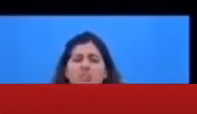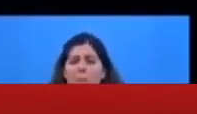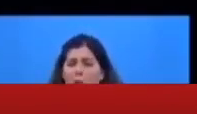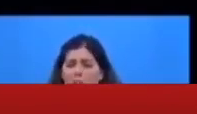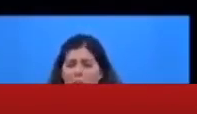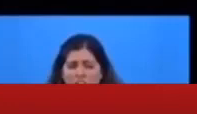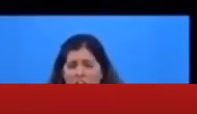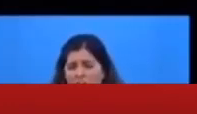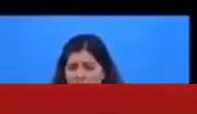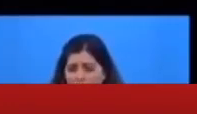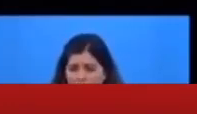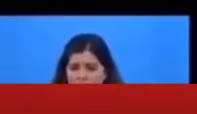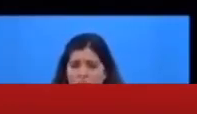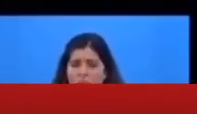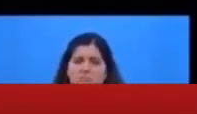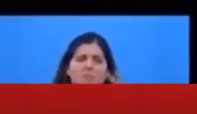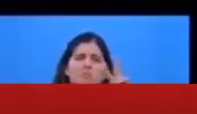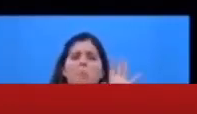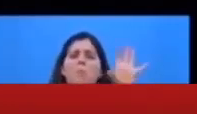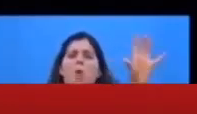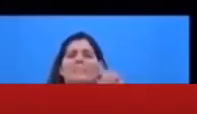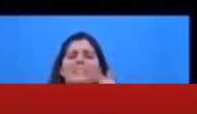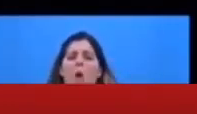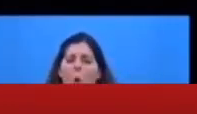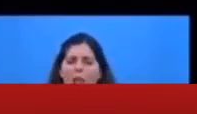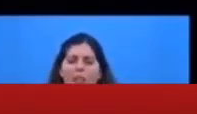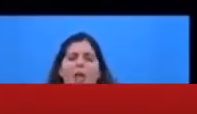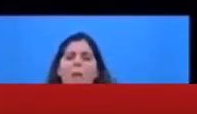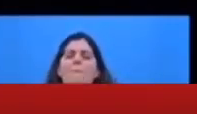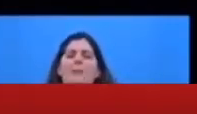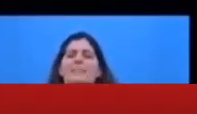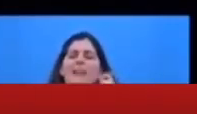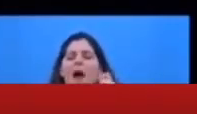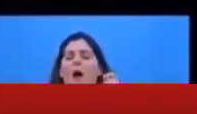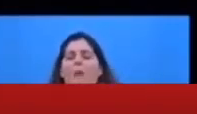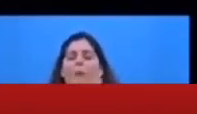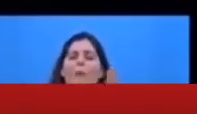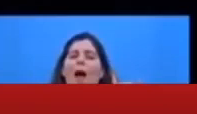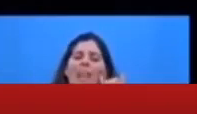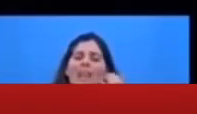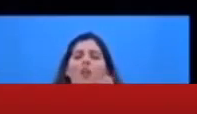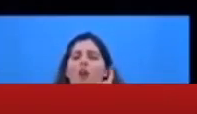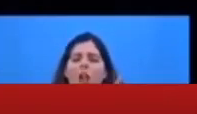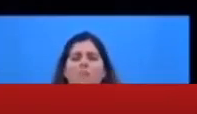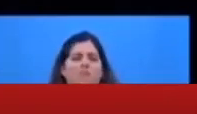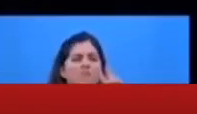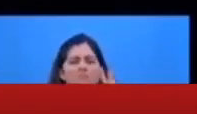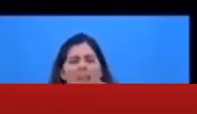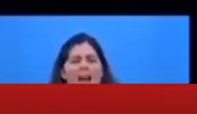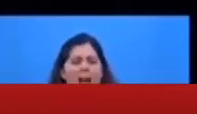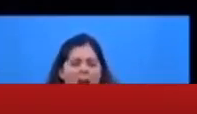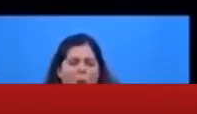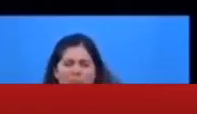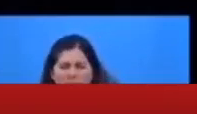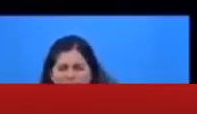nuestros ríos. Esto lo vimos en San Juan, donde la Barrick Gold derramó litros y litros de agua cianurada en el río